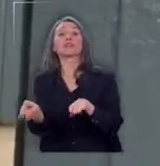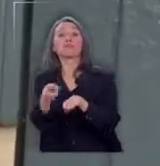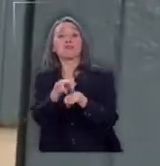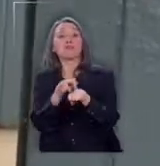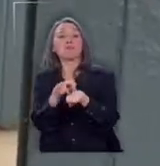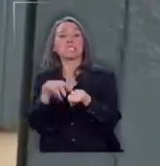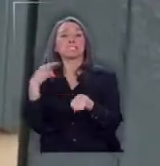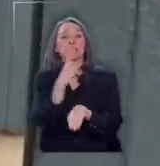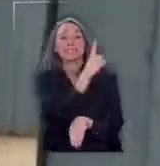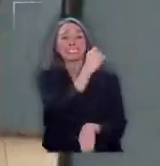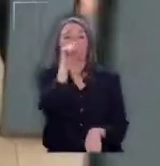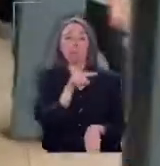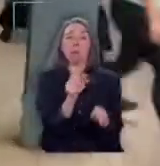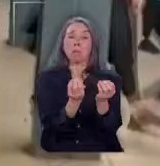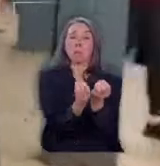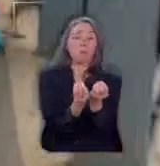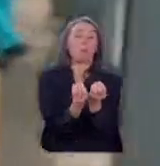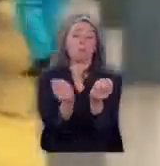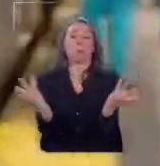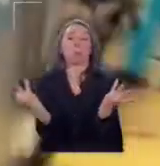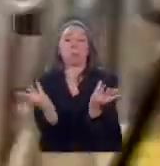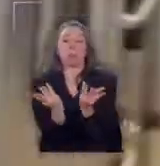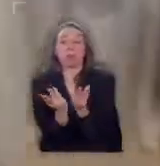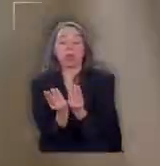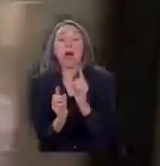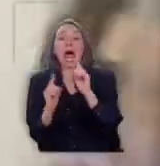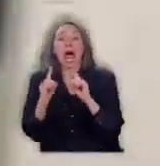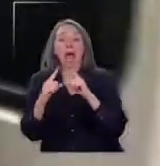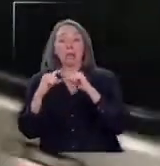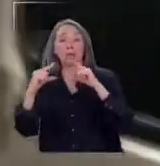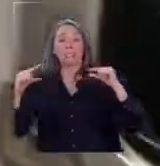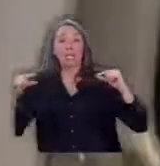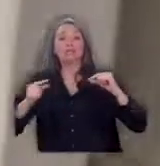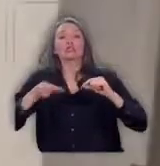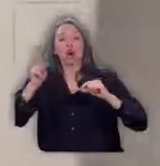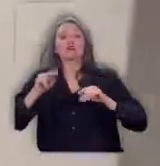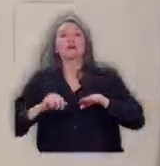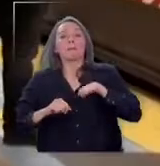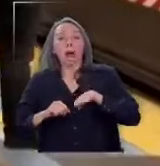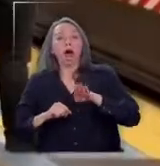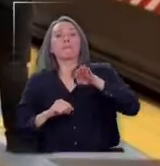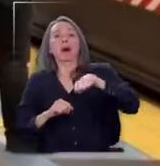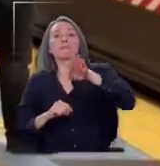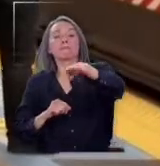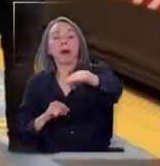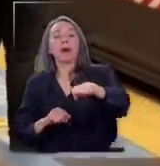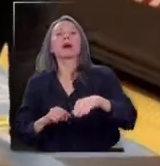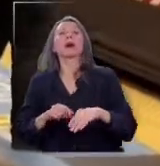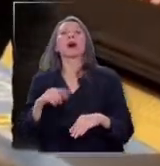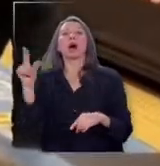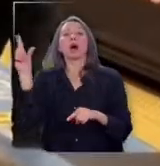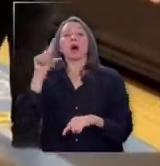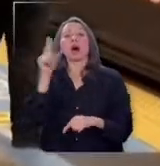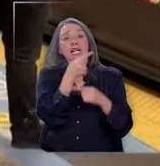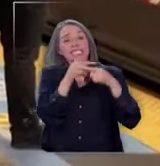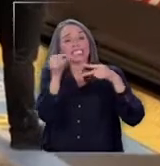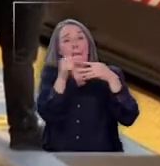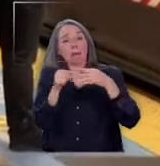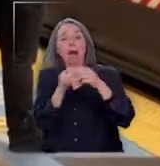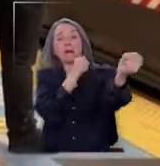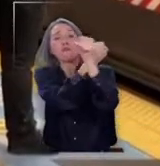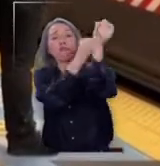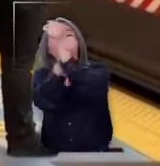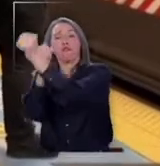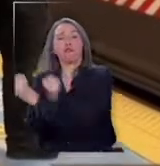pasajeros y mantuvo solo algunas de las estaciones operativas durante semanas fue desinfectado todo esto